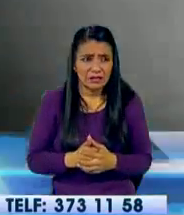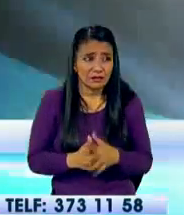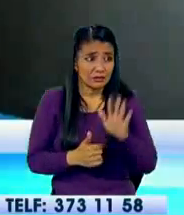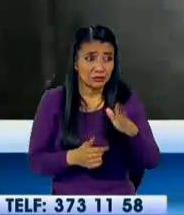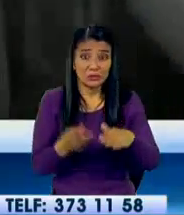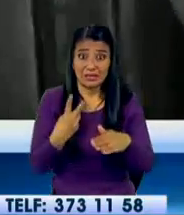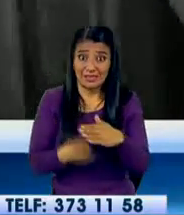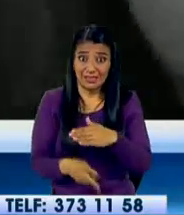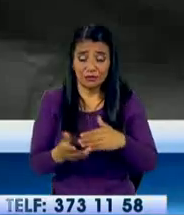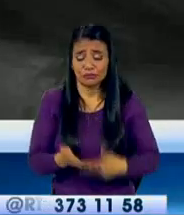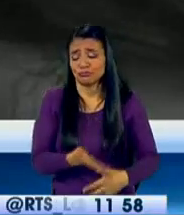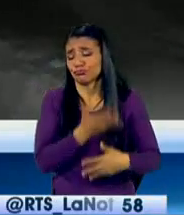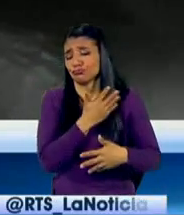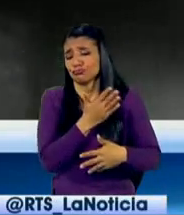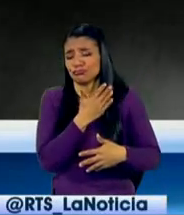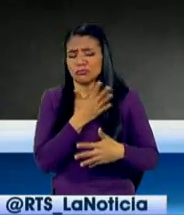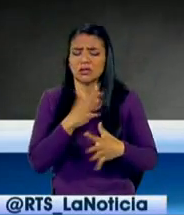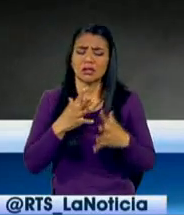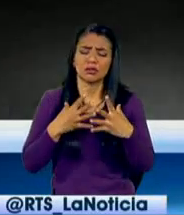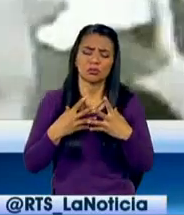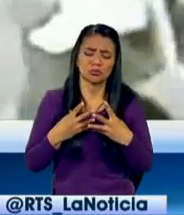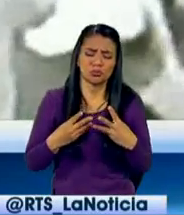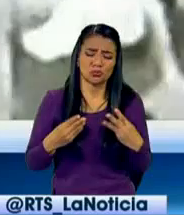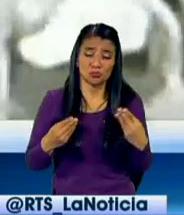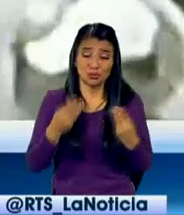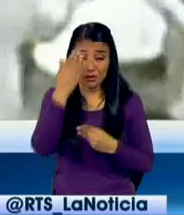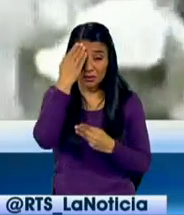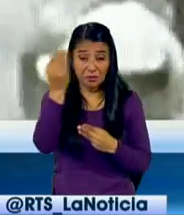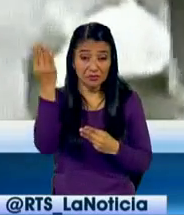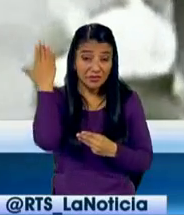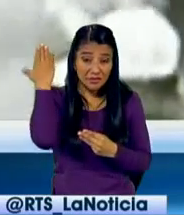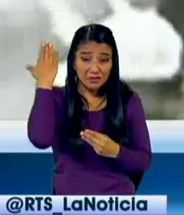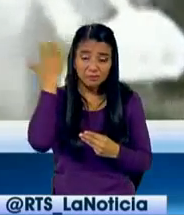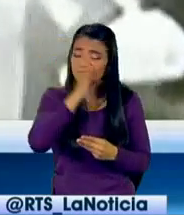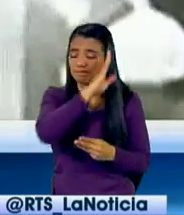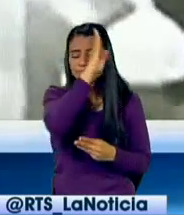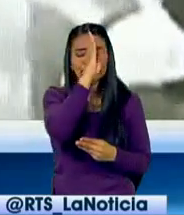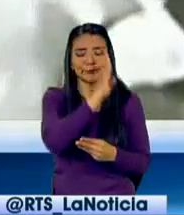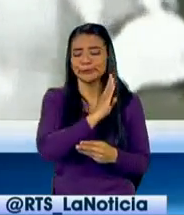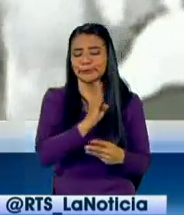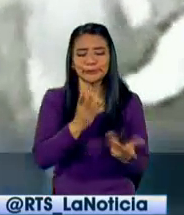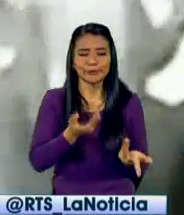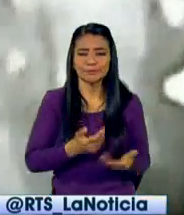hijo, trata de reponerse de heridas que difícilmente se borrarán de su ser,